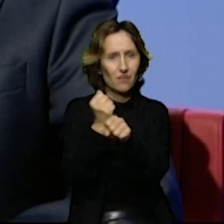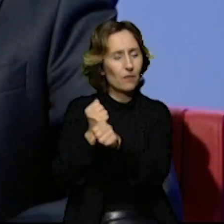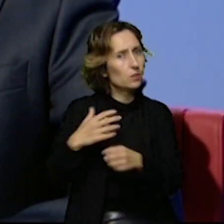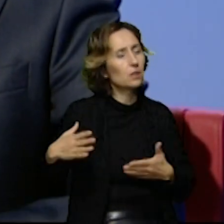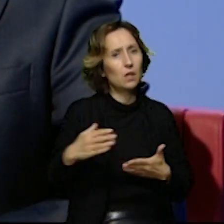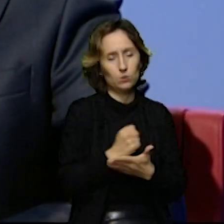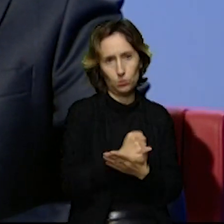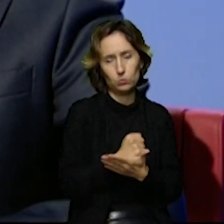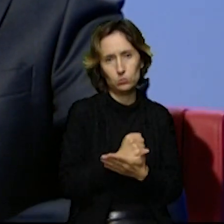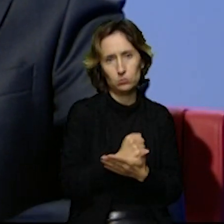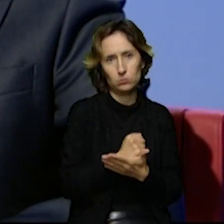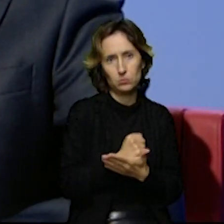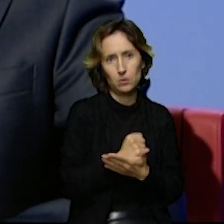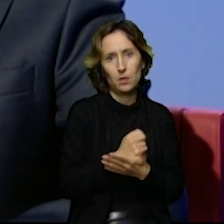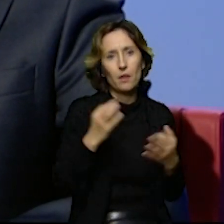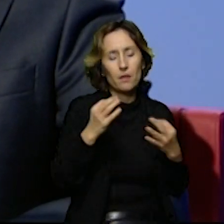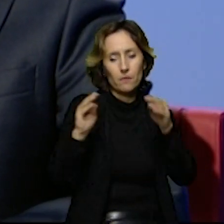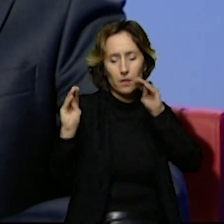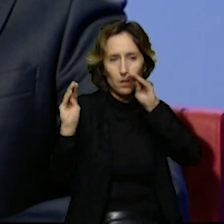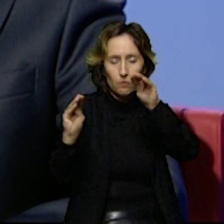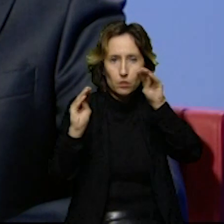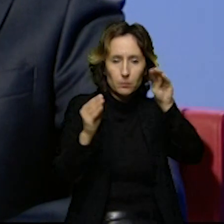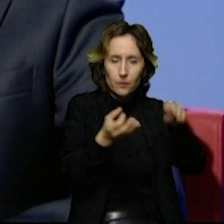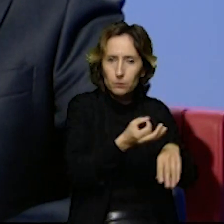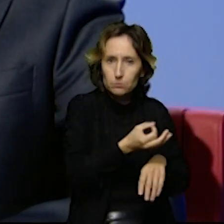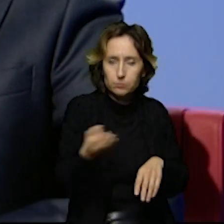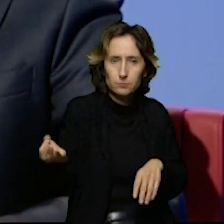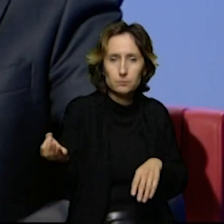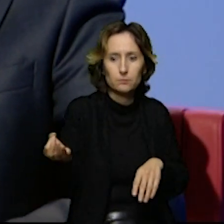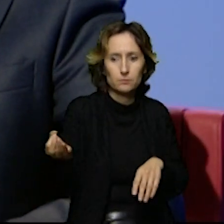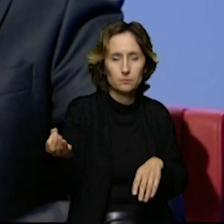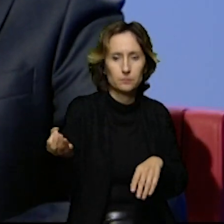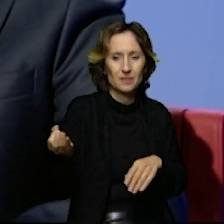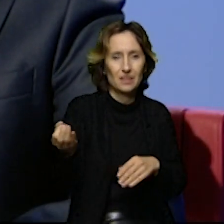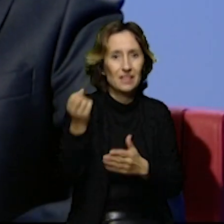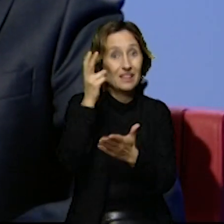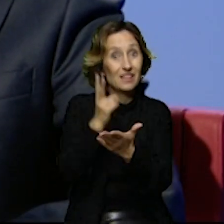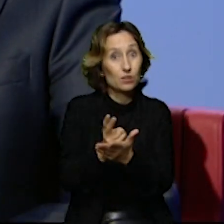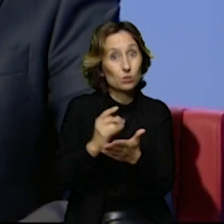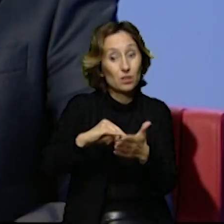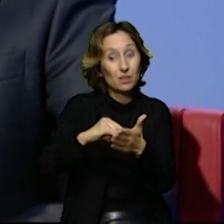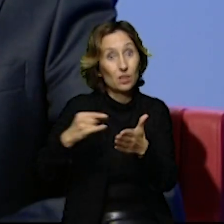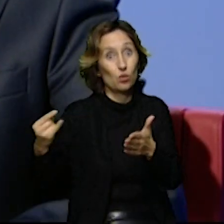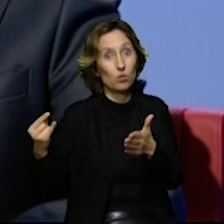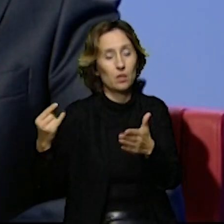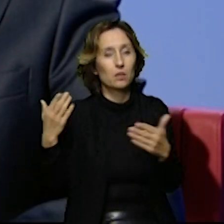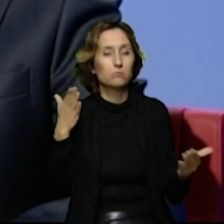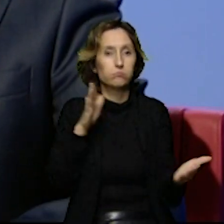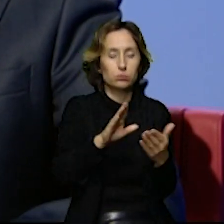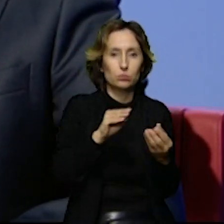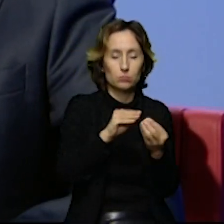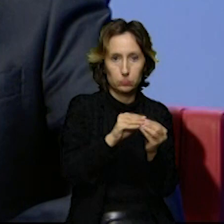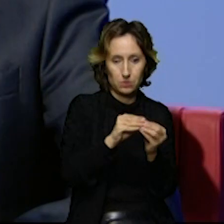compañías, con la formación adecuada para poder hacer frente a los retos tecnológicos de la cuarta revolución